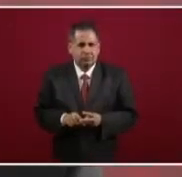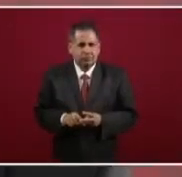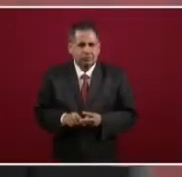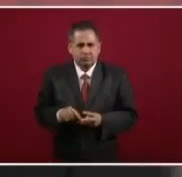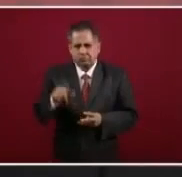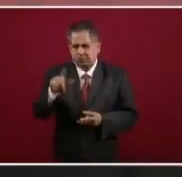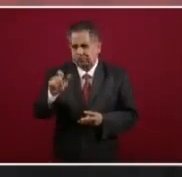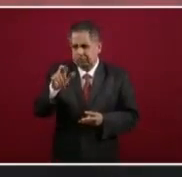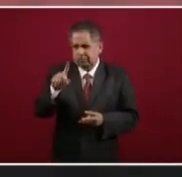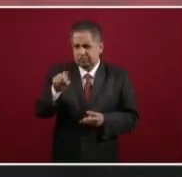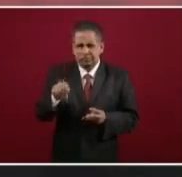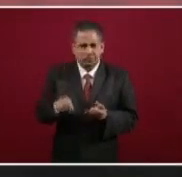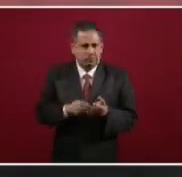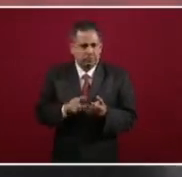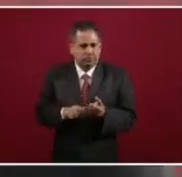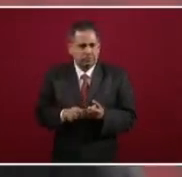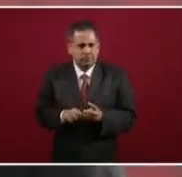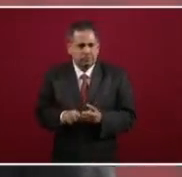lerdo